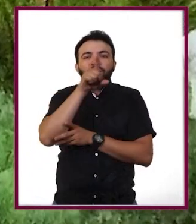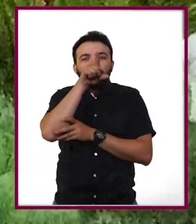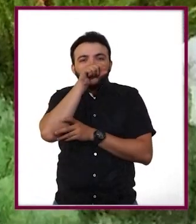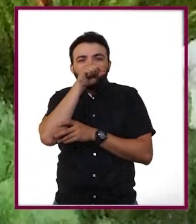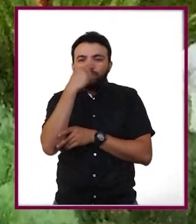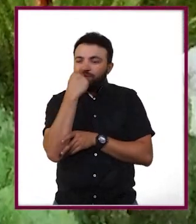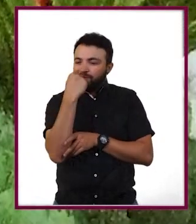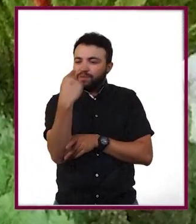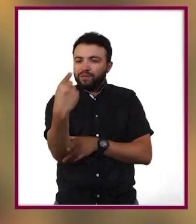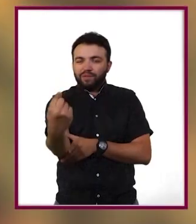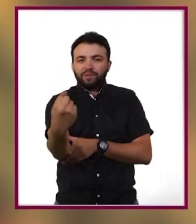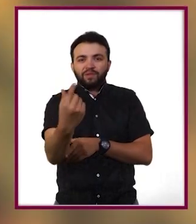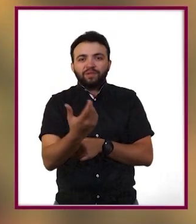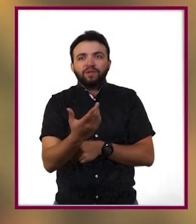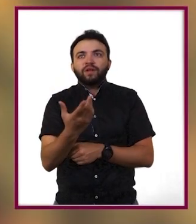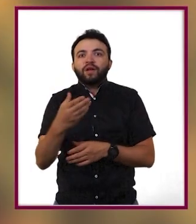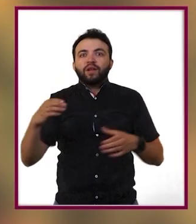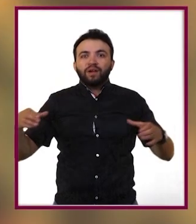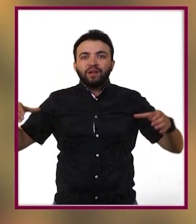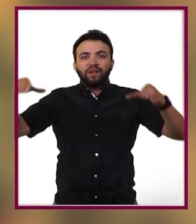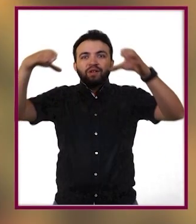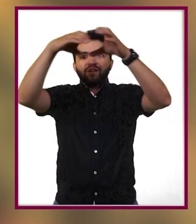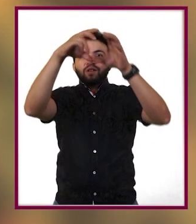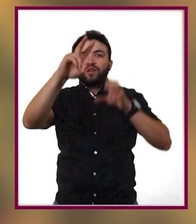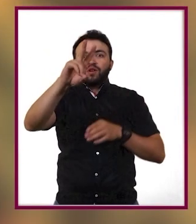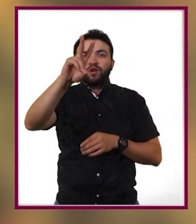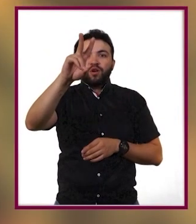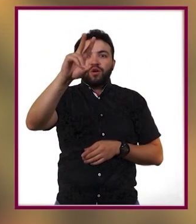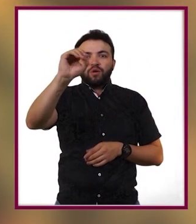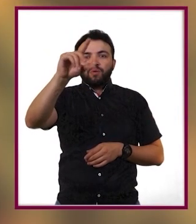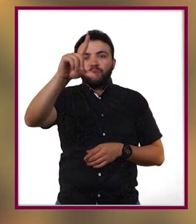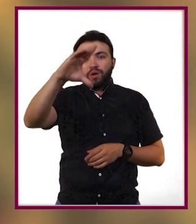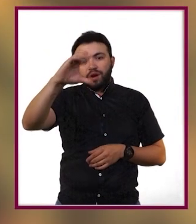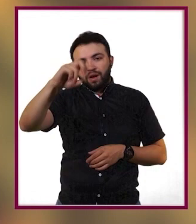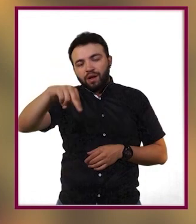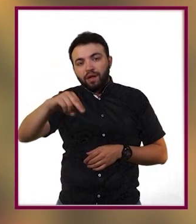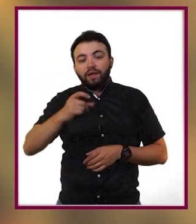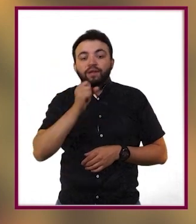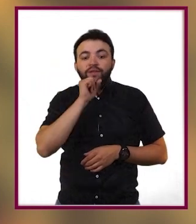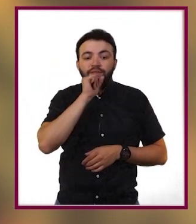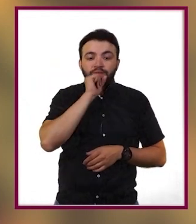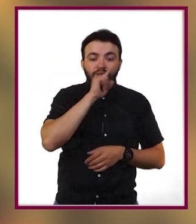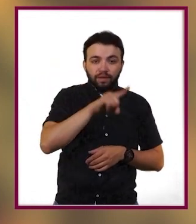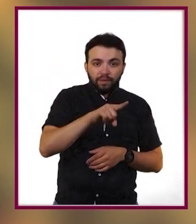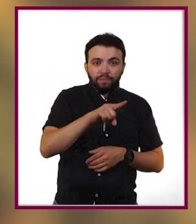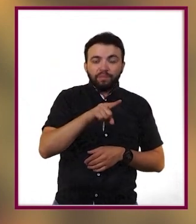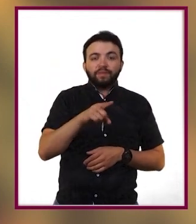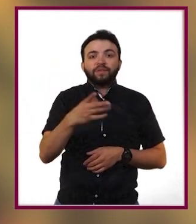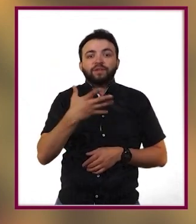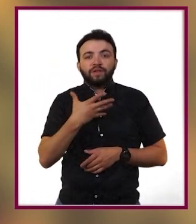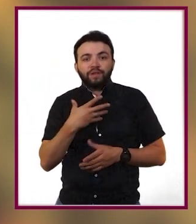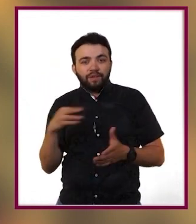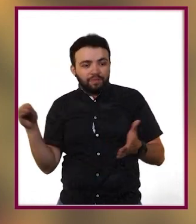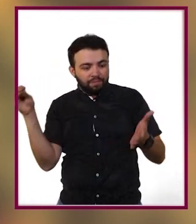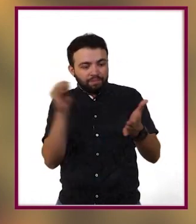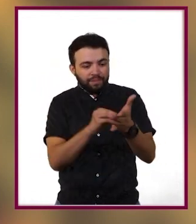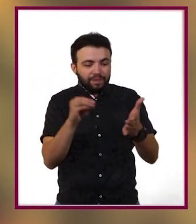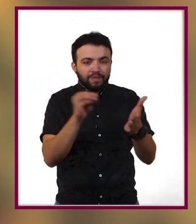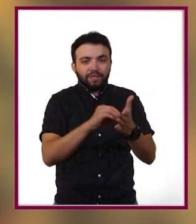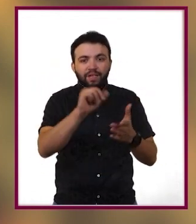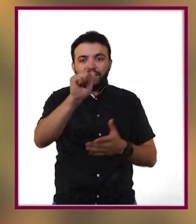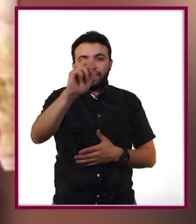sobre plantas medicinales, sobre volcanes, incluso también tuvo injerencia en la